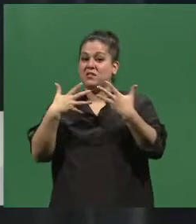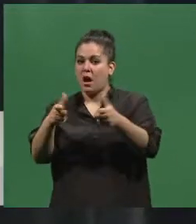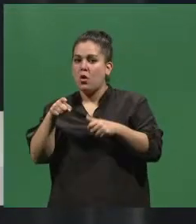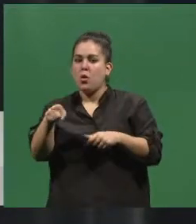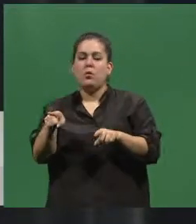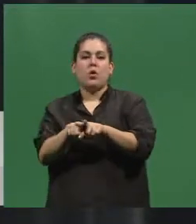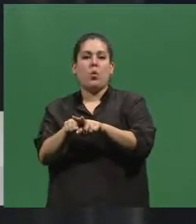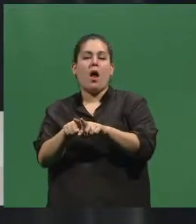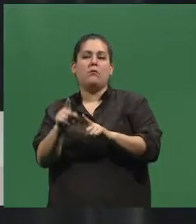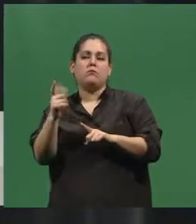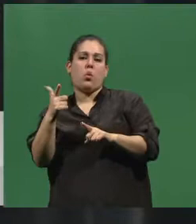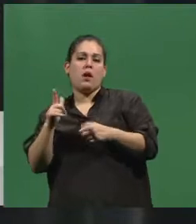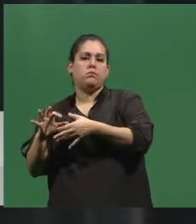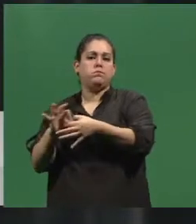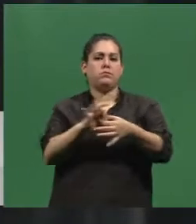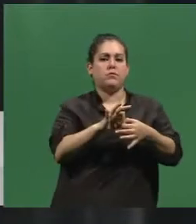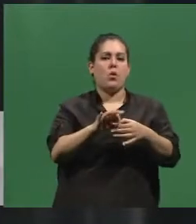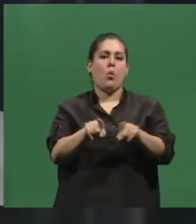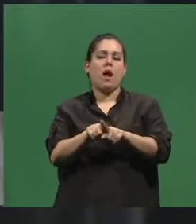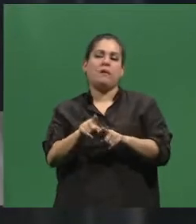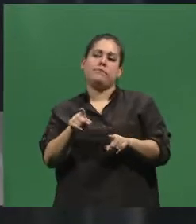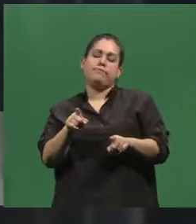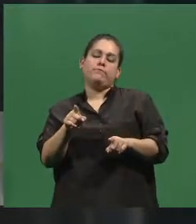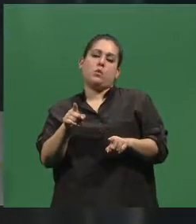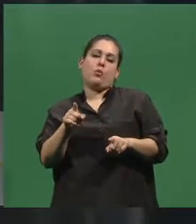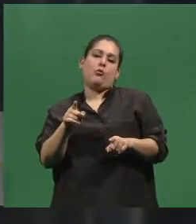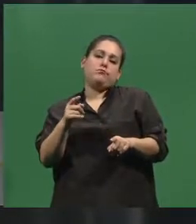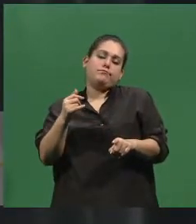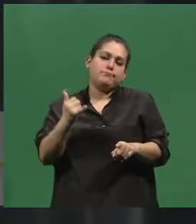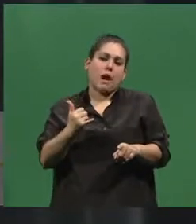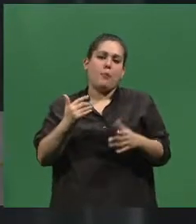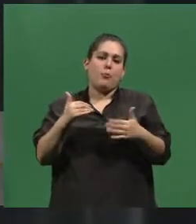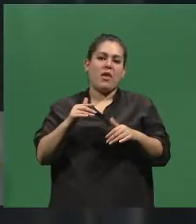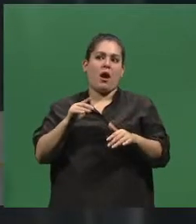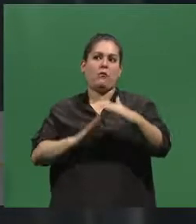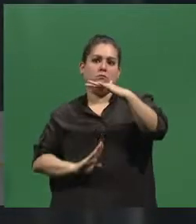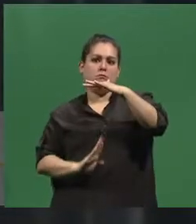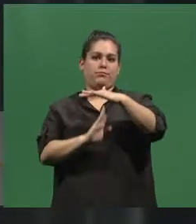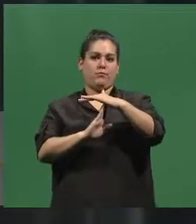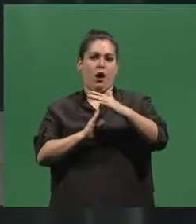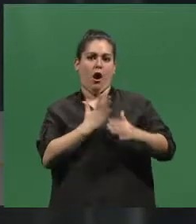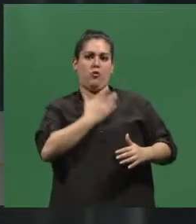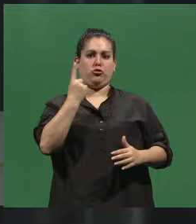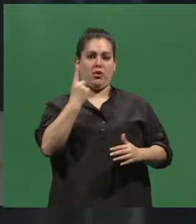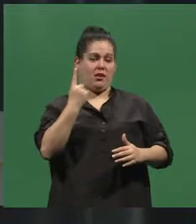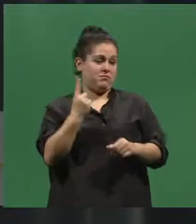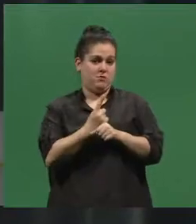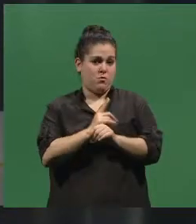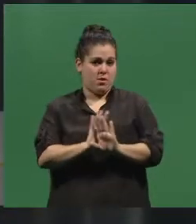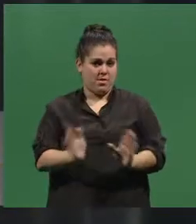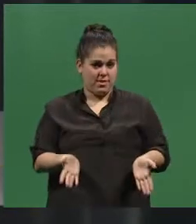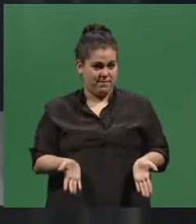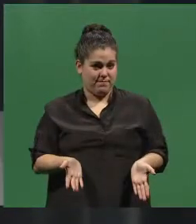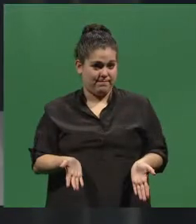tiene un carácter vinculante que permita, digamos, ser autoridad y aplicar políticas de